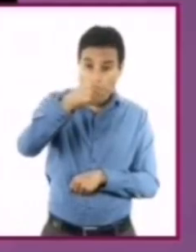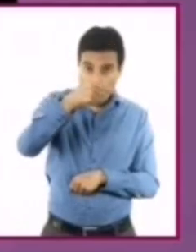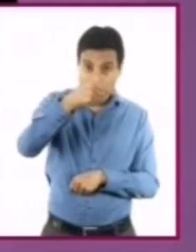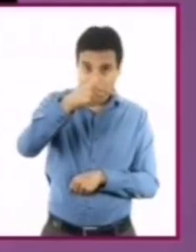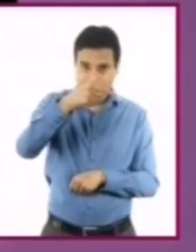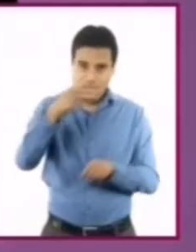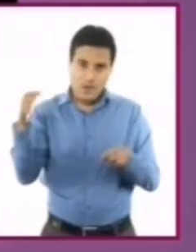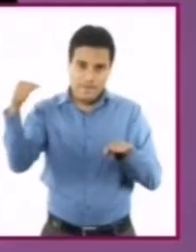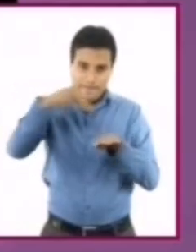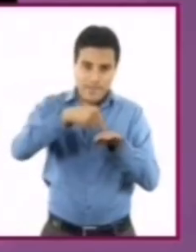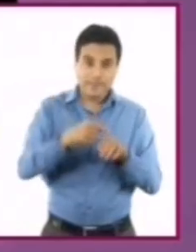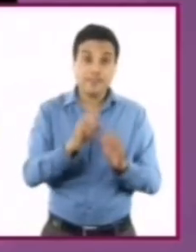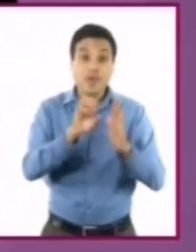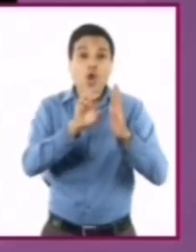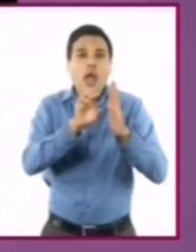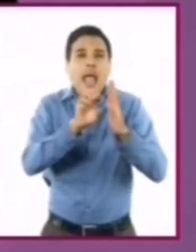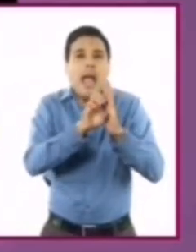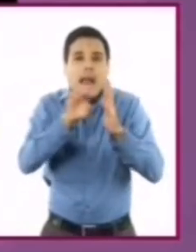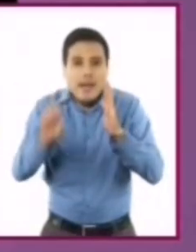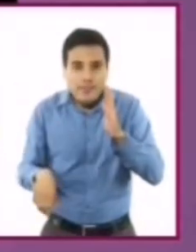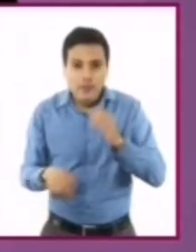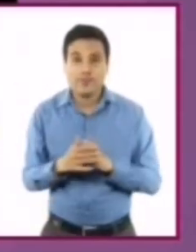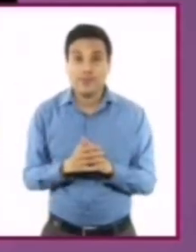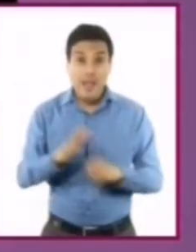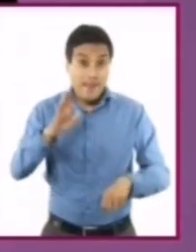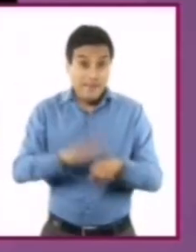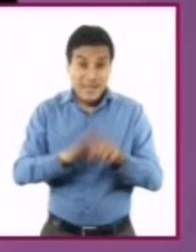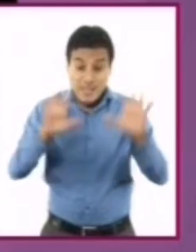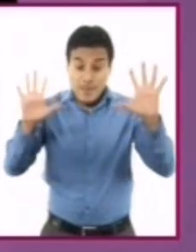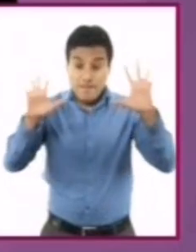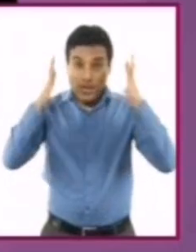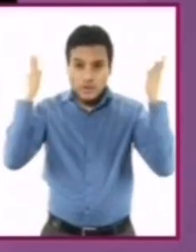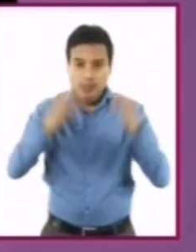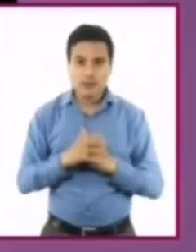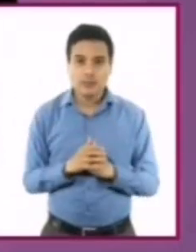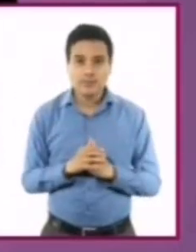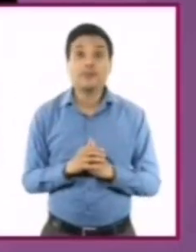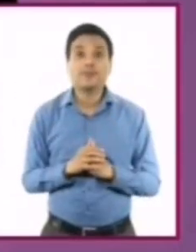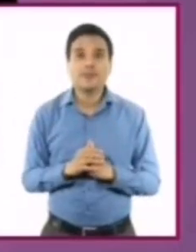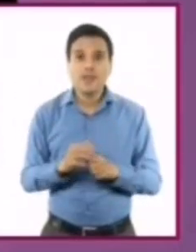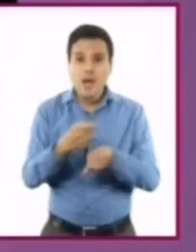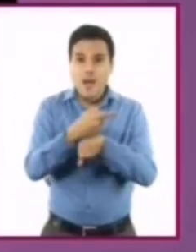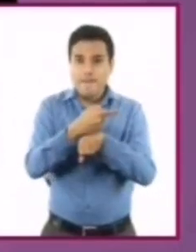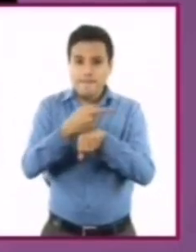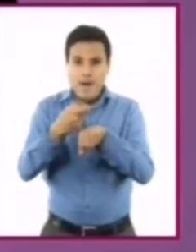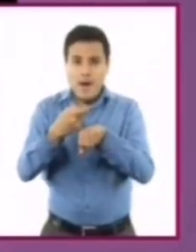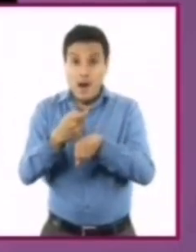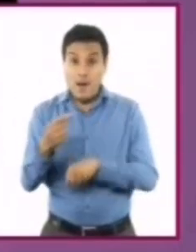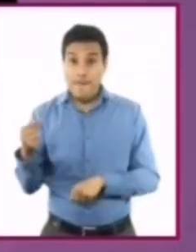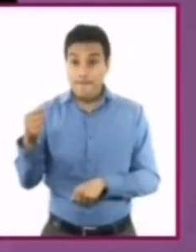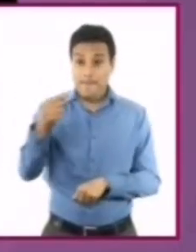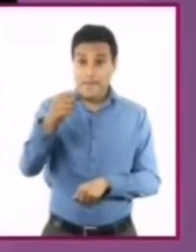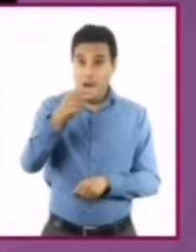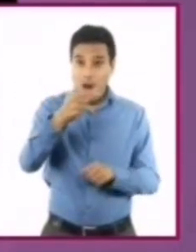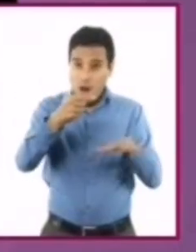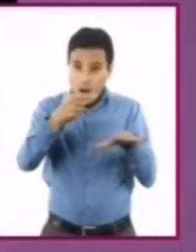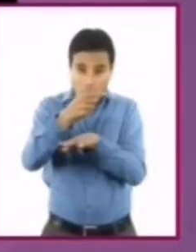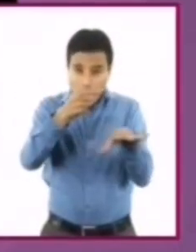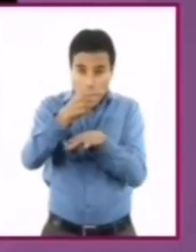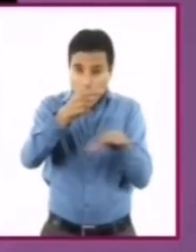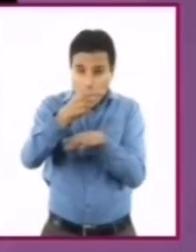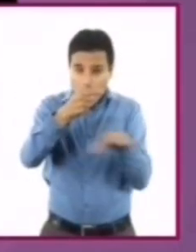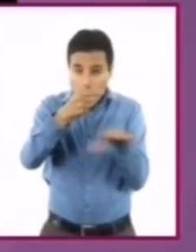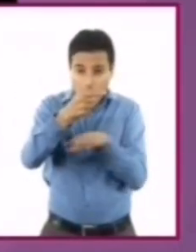Sin embargo, si el proyectil fuera lanzado con mayor velocidad, la curva de su trayectoria sería cada vez mayor hasta llegar a un punto en el